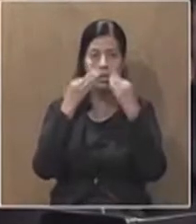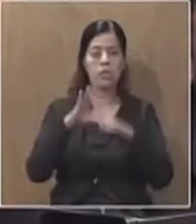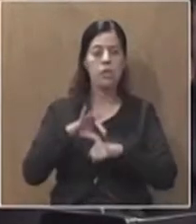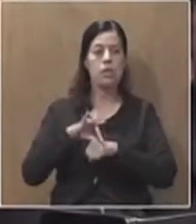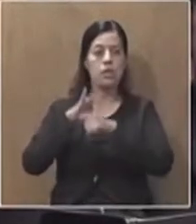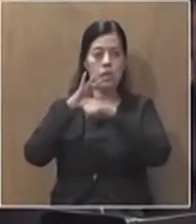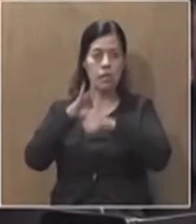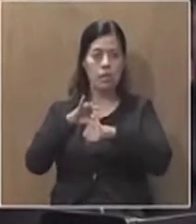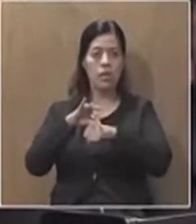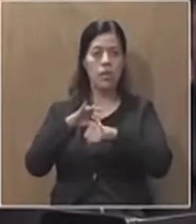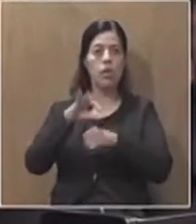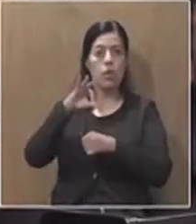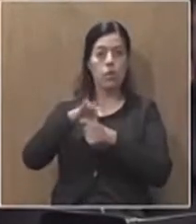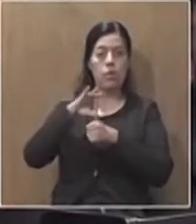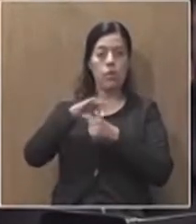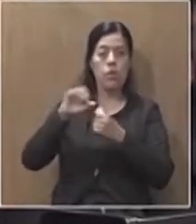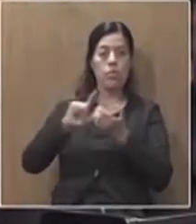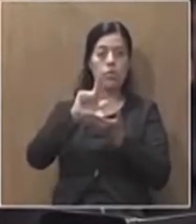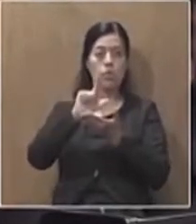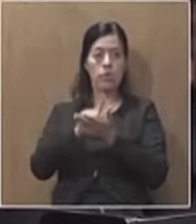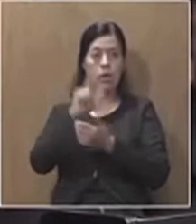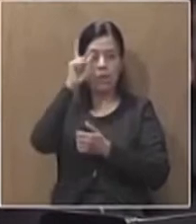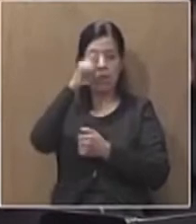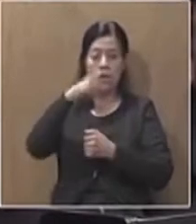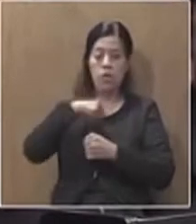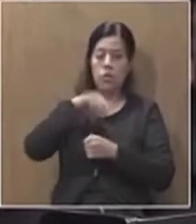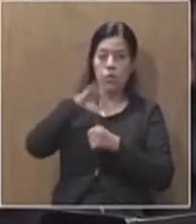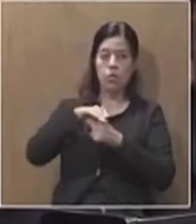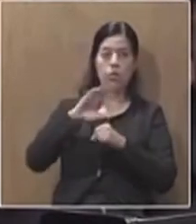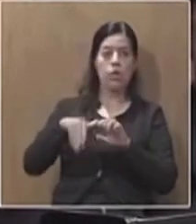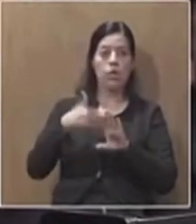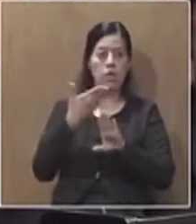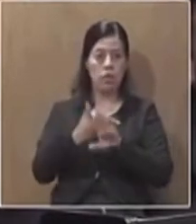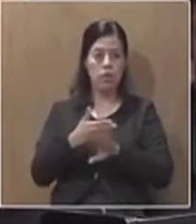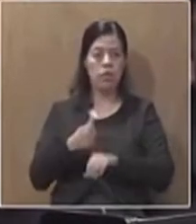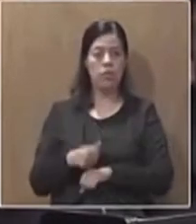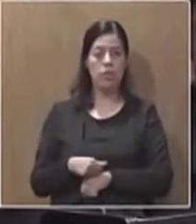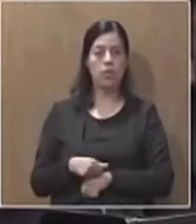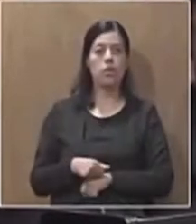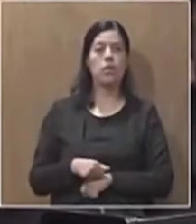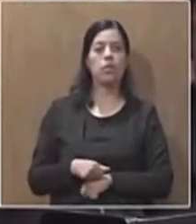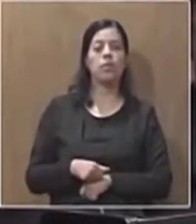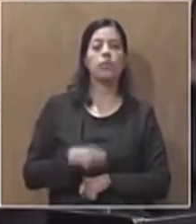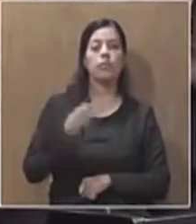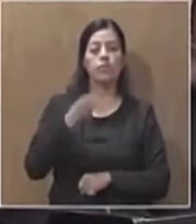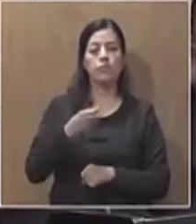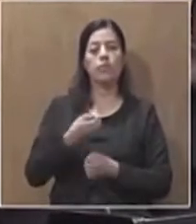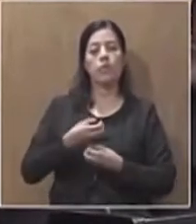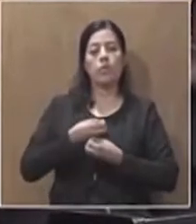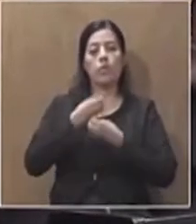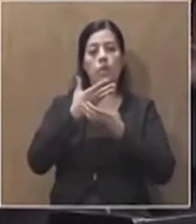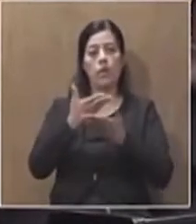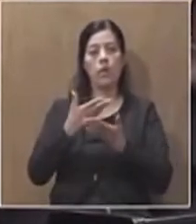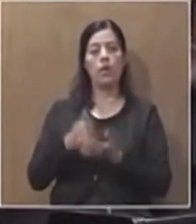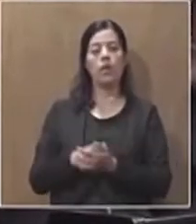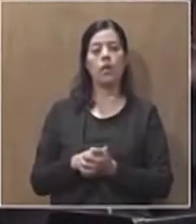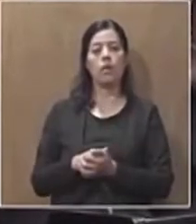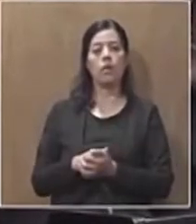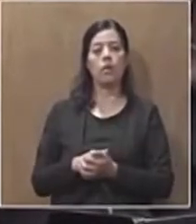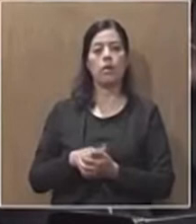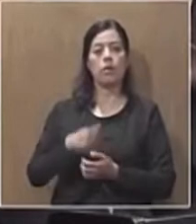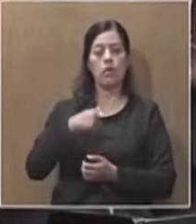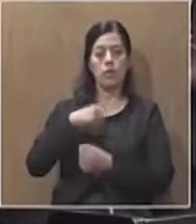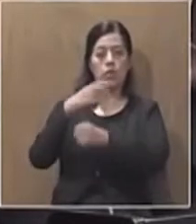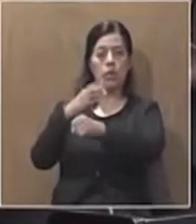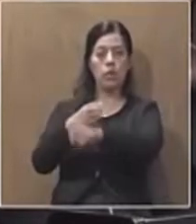evidentemente votamos una ley compleja la vota en contra por eso se da dentro del posicionamiento legislativo tuve